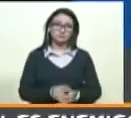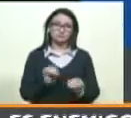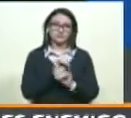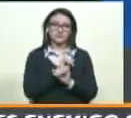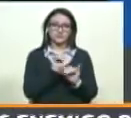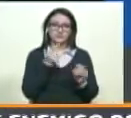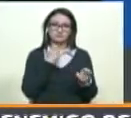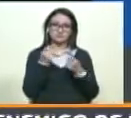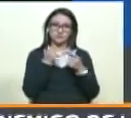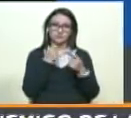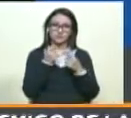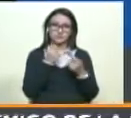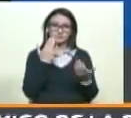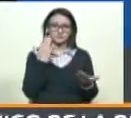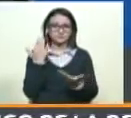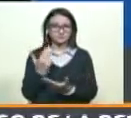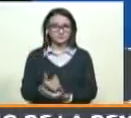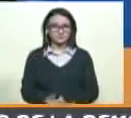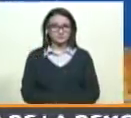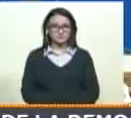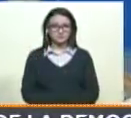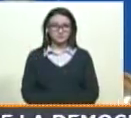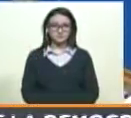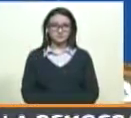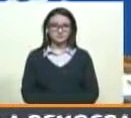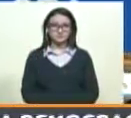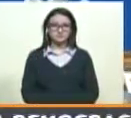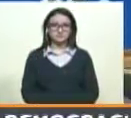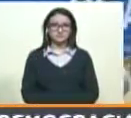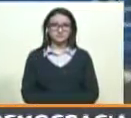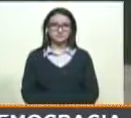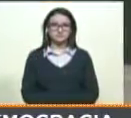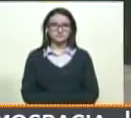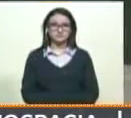culminado la rueda de prensa. Tenemos que ir al almuerzo.